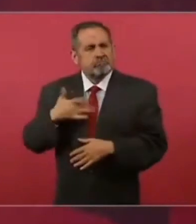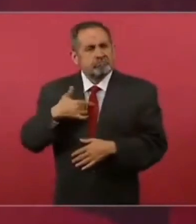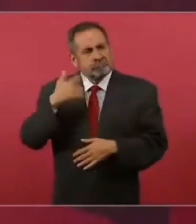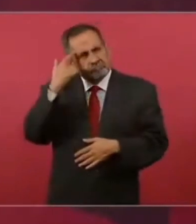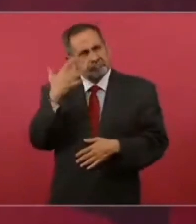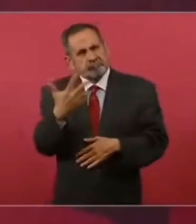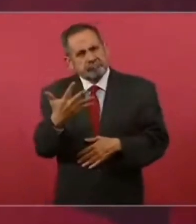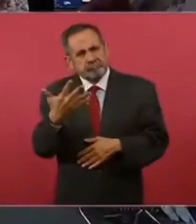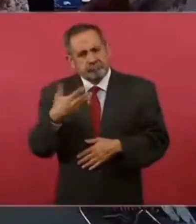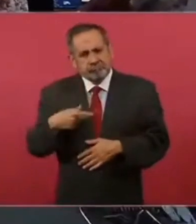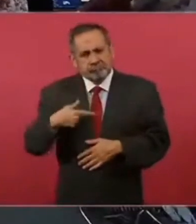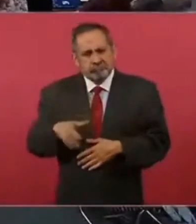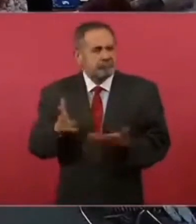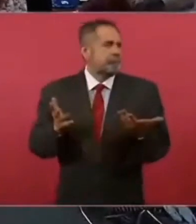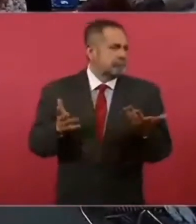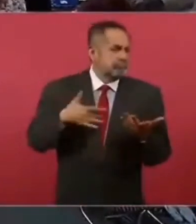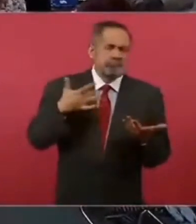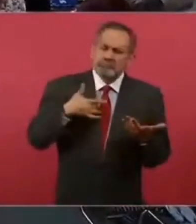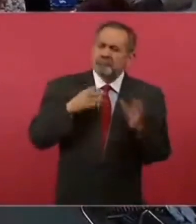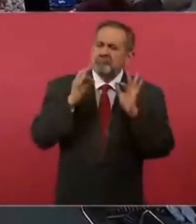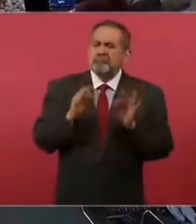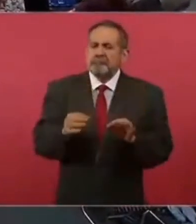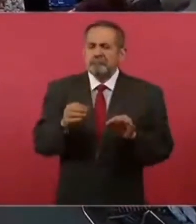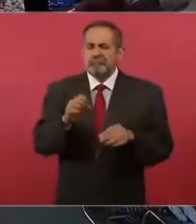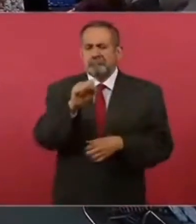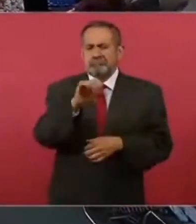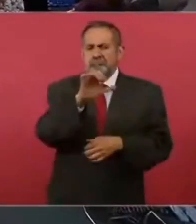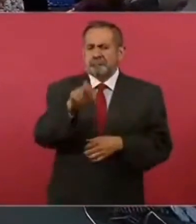ya una suprema corte